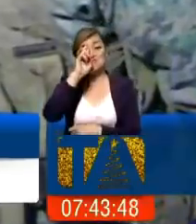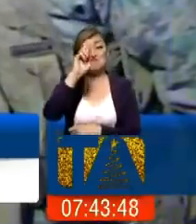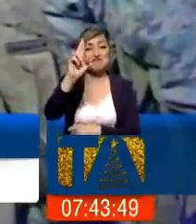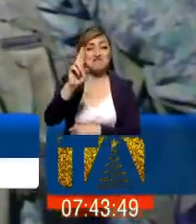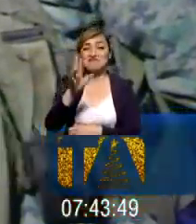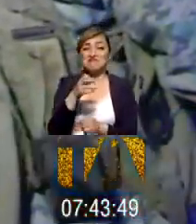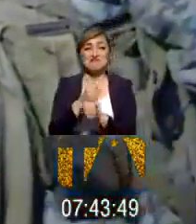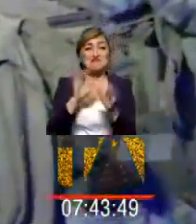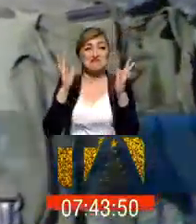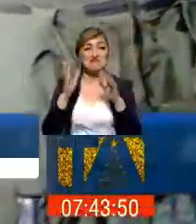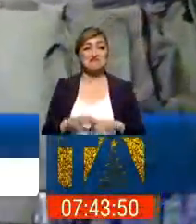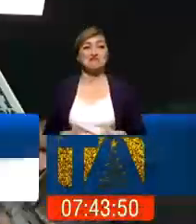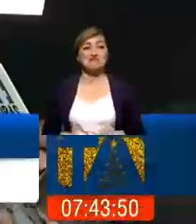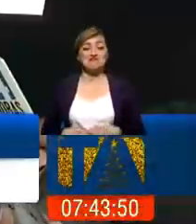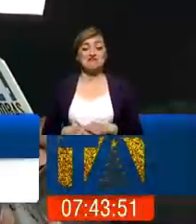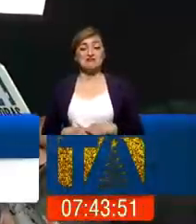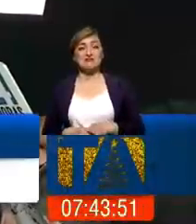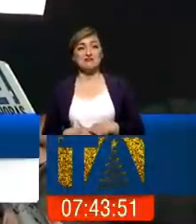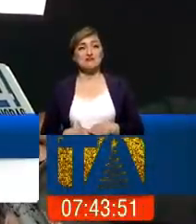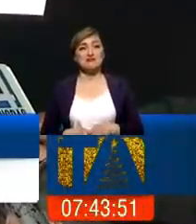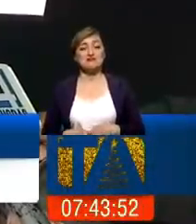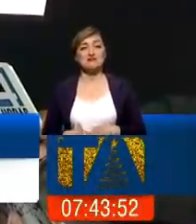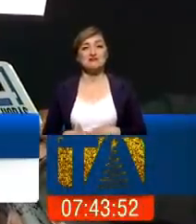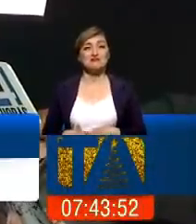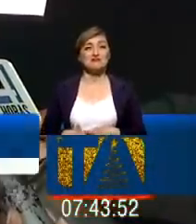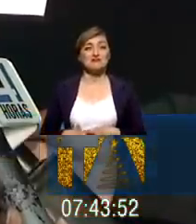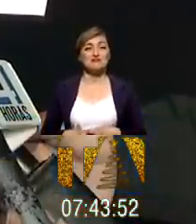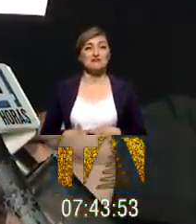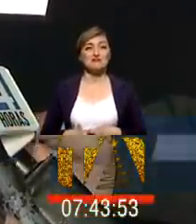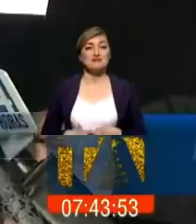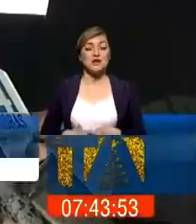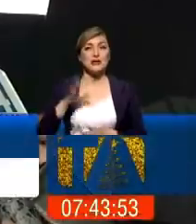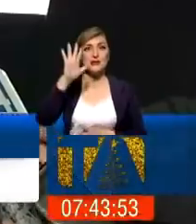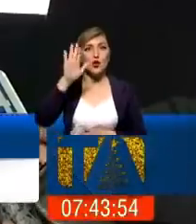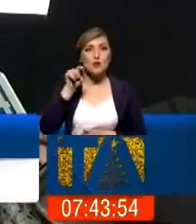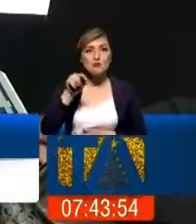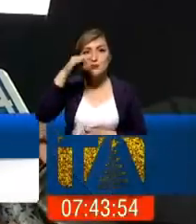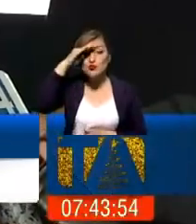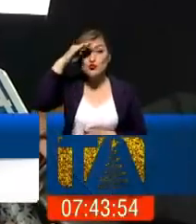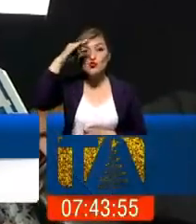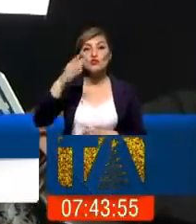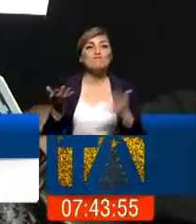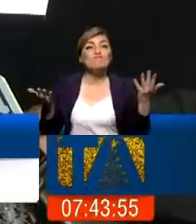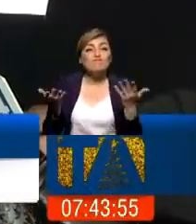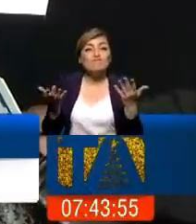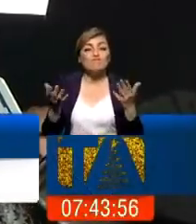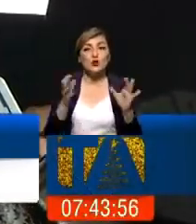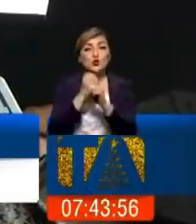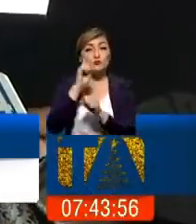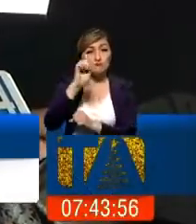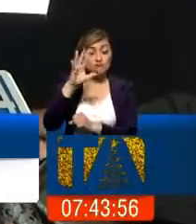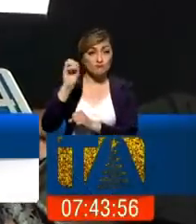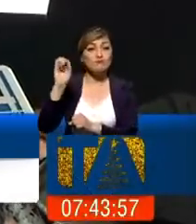las medidas de bioseguridad. En toda la jurisdicción tenemos 5.000 efectivos, particularmente esta noche